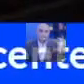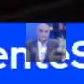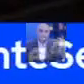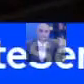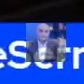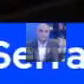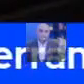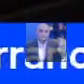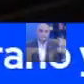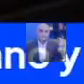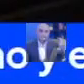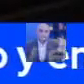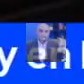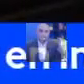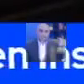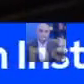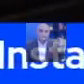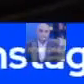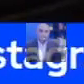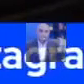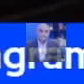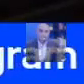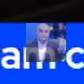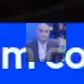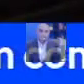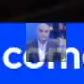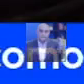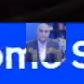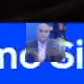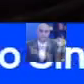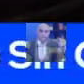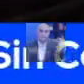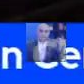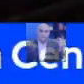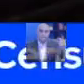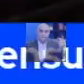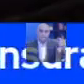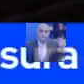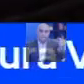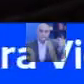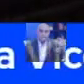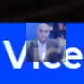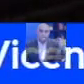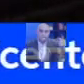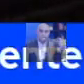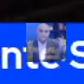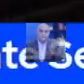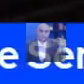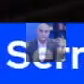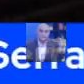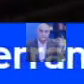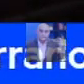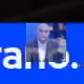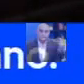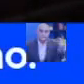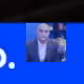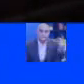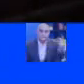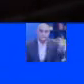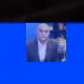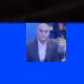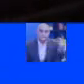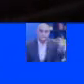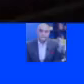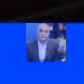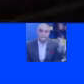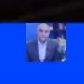y otra vez con estas palabras. Y lo bueno es lo peor que se va a poner. Entonces, después yo de escucharte esta mañana con Pedro